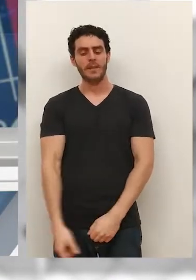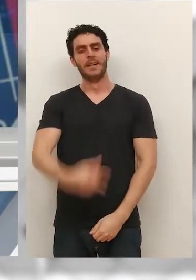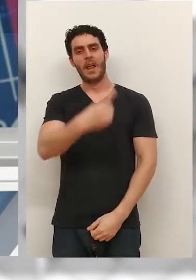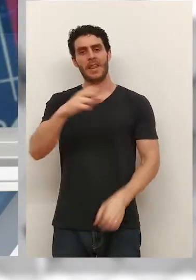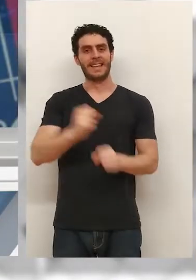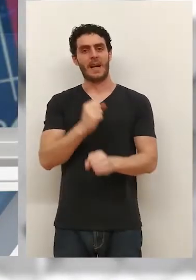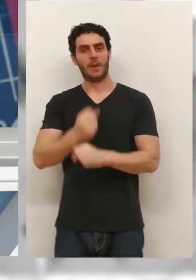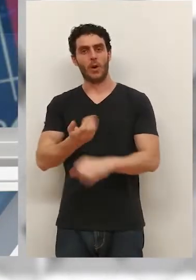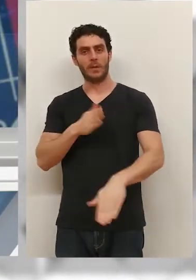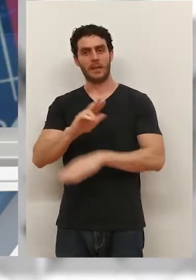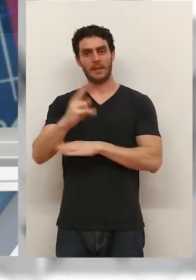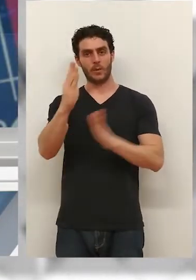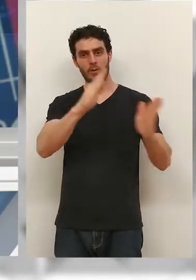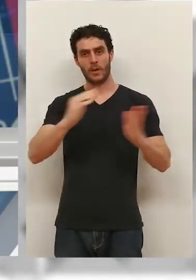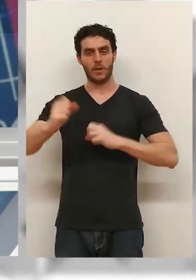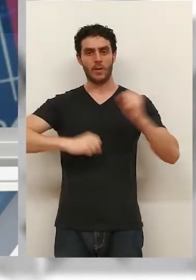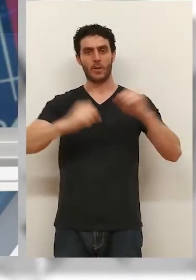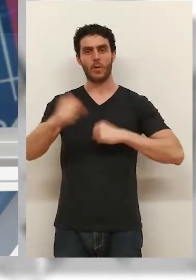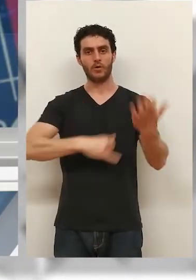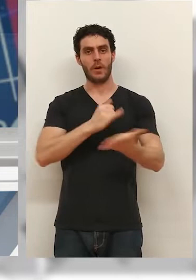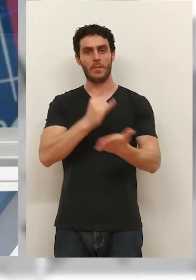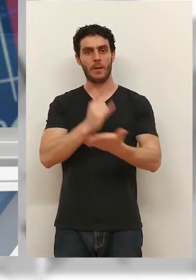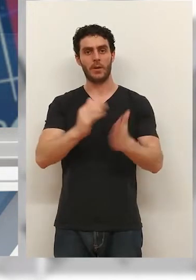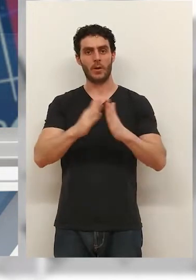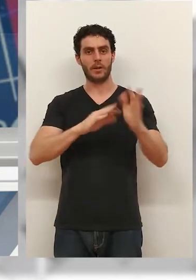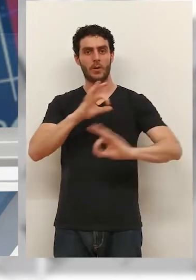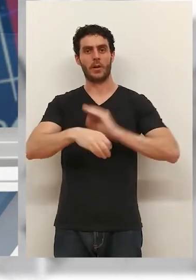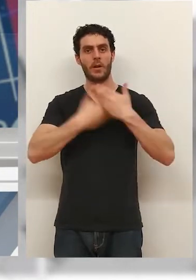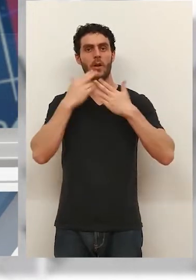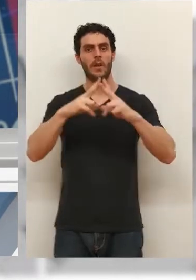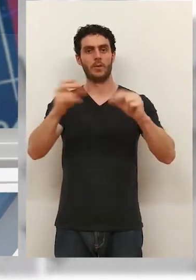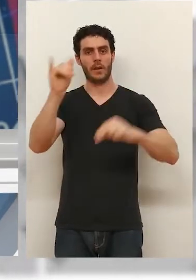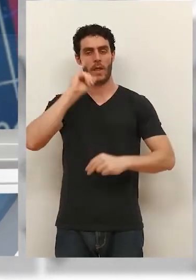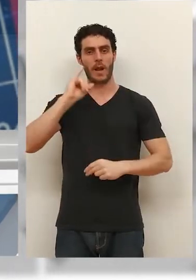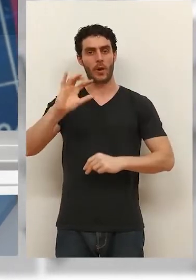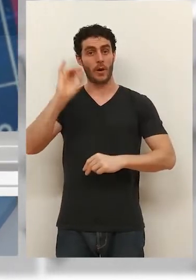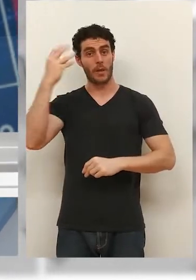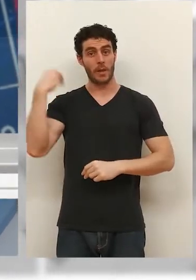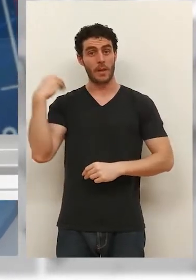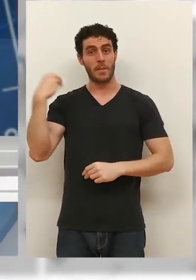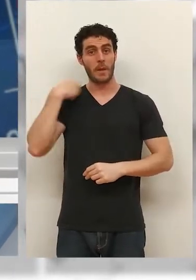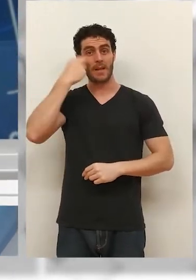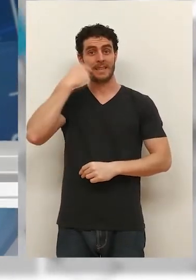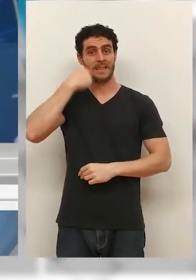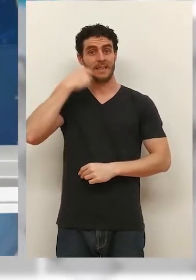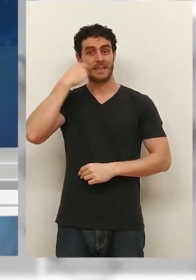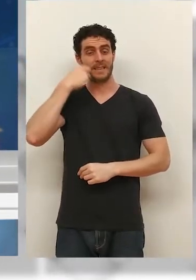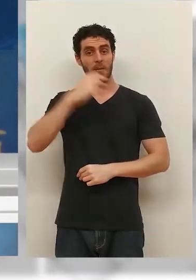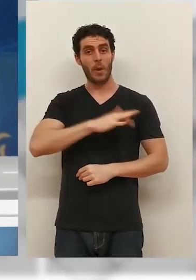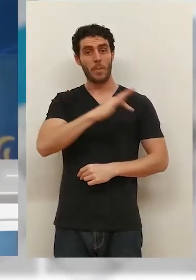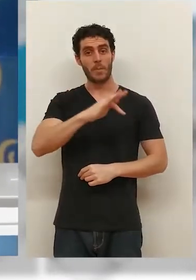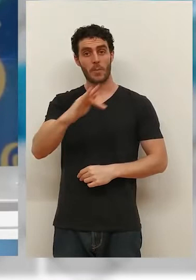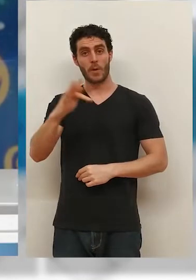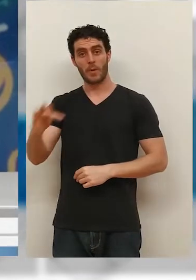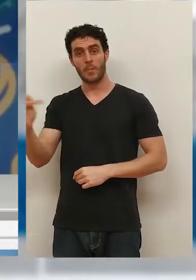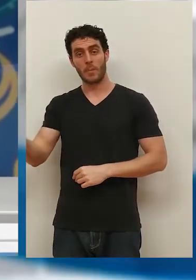Más de 100 trabajos se han presentado a la segunda edición del concurso Experimenta en Casa, organizado por la Universidad de La Rioja, una iniciativa que el sábado tuvo su entrega de